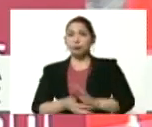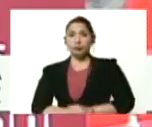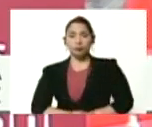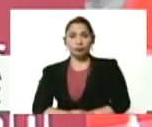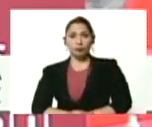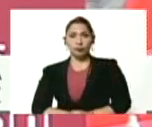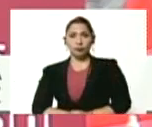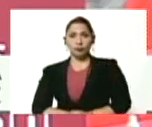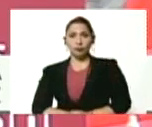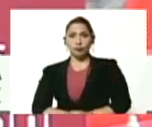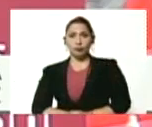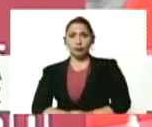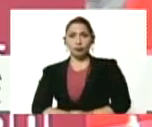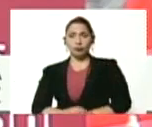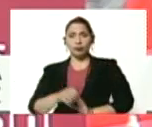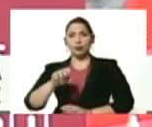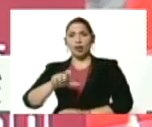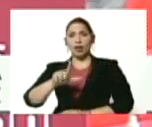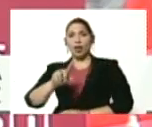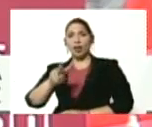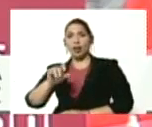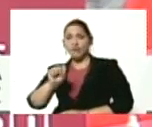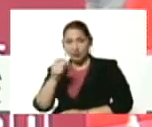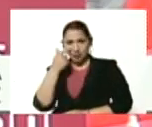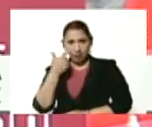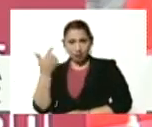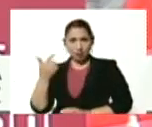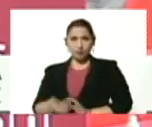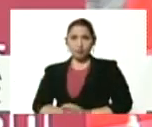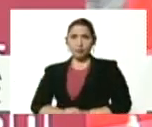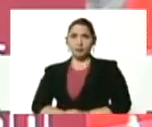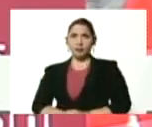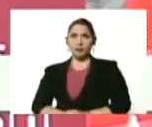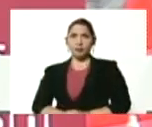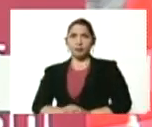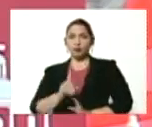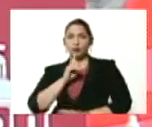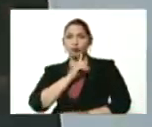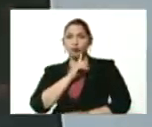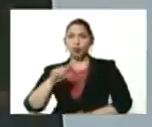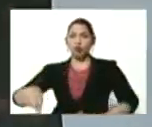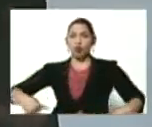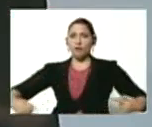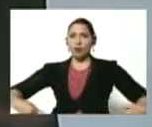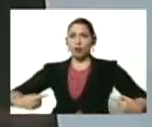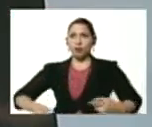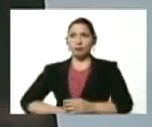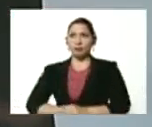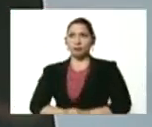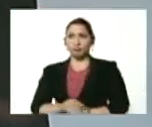El King Javier López Torres, alias Doble Rueda.